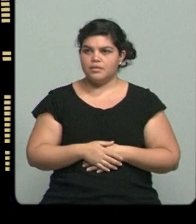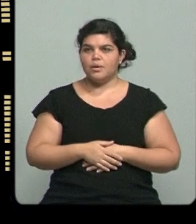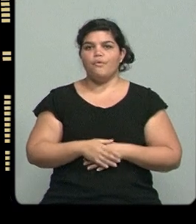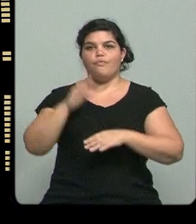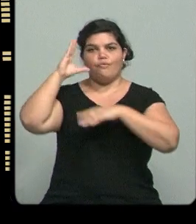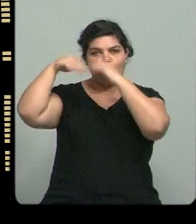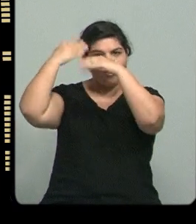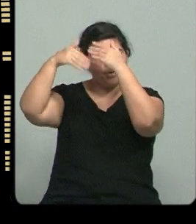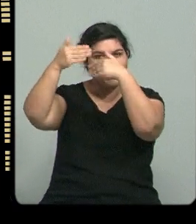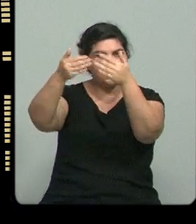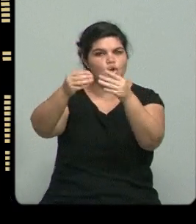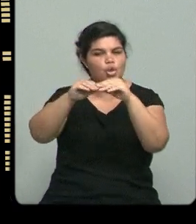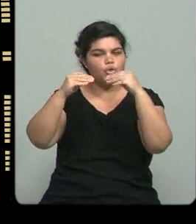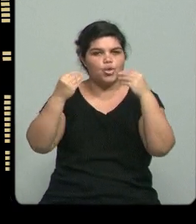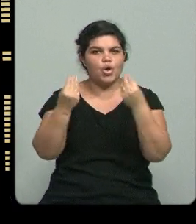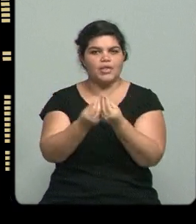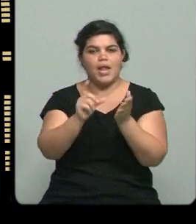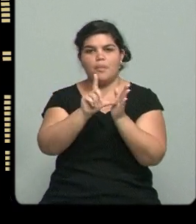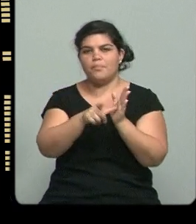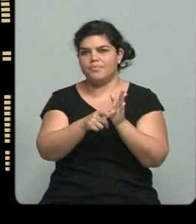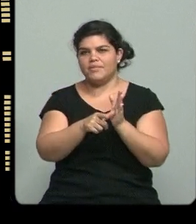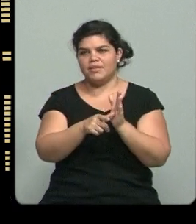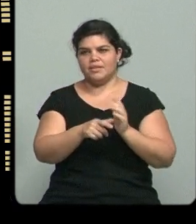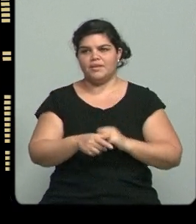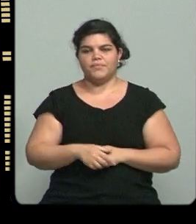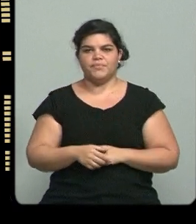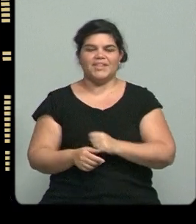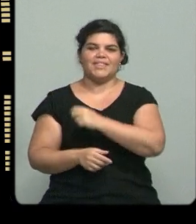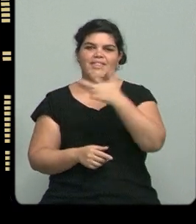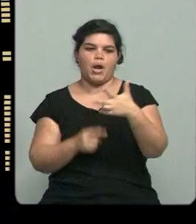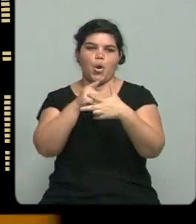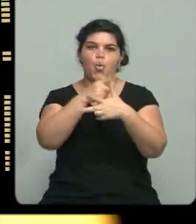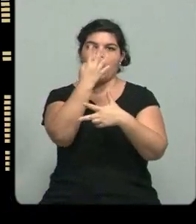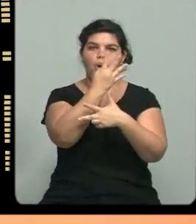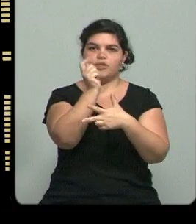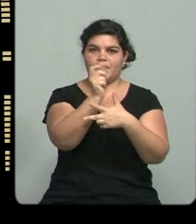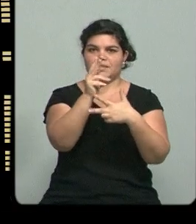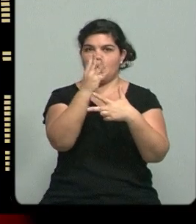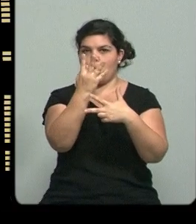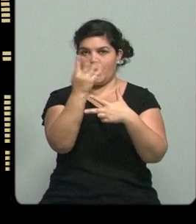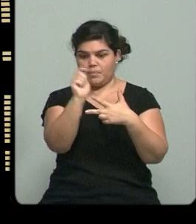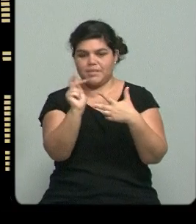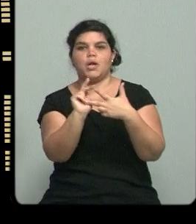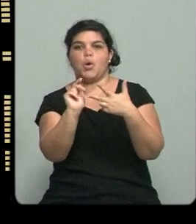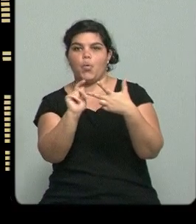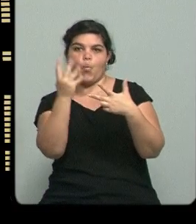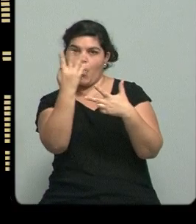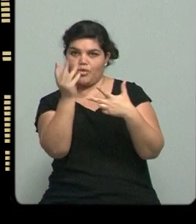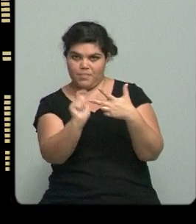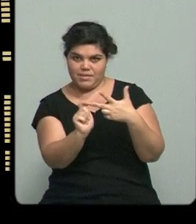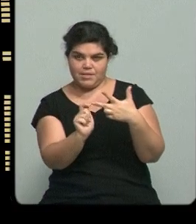bueno, la formación tiene una duración de 3 cuatrimestres en realidad son, y se